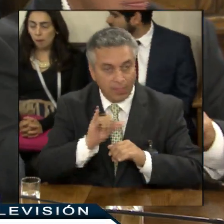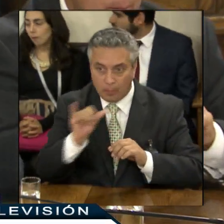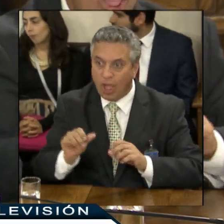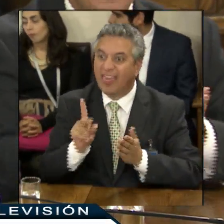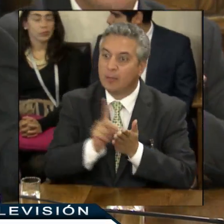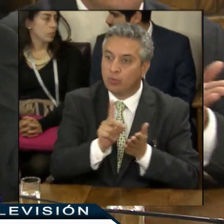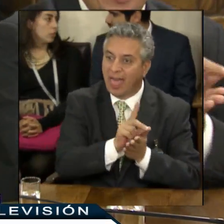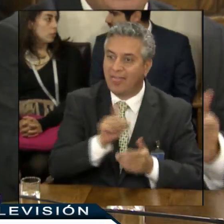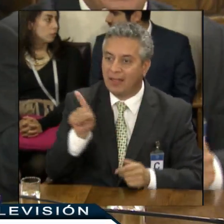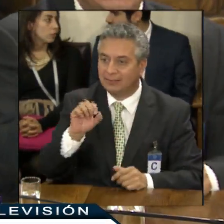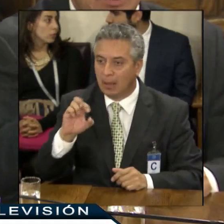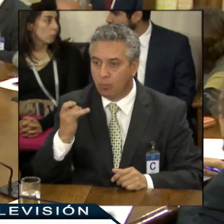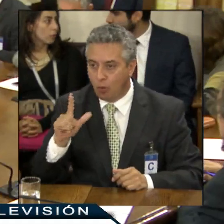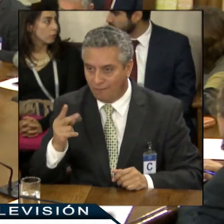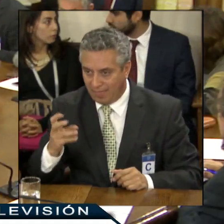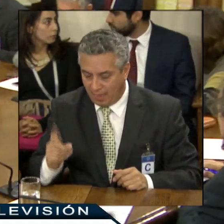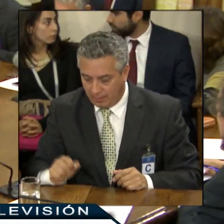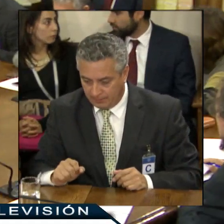diputada